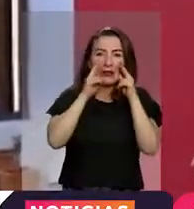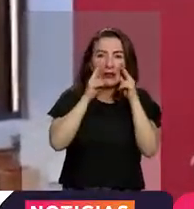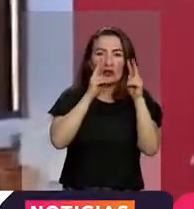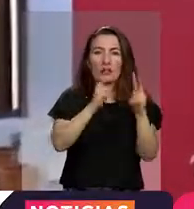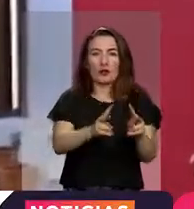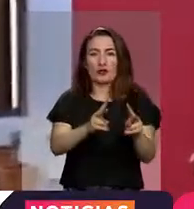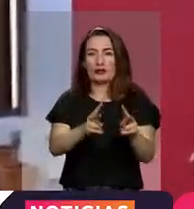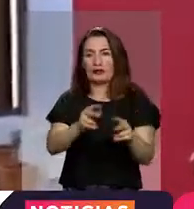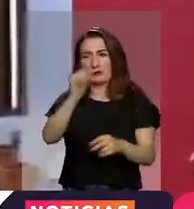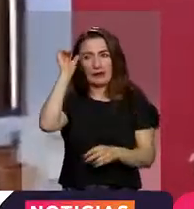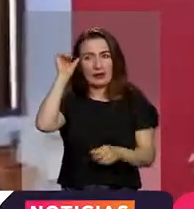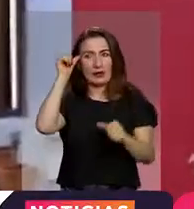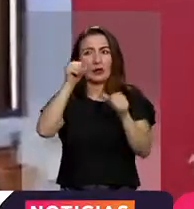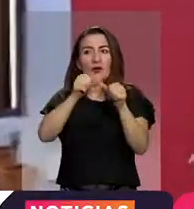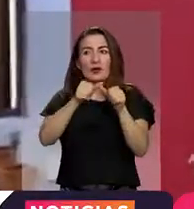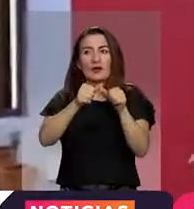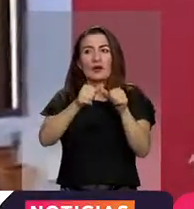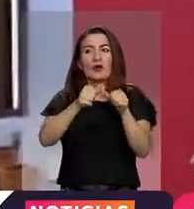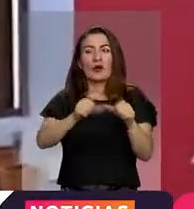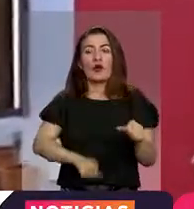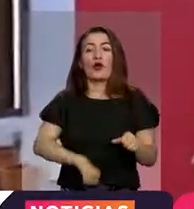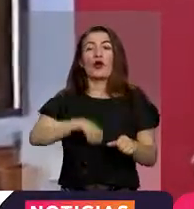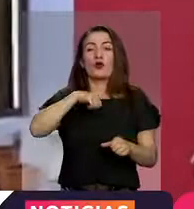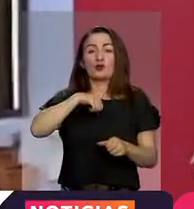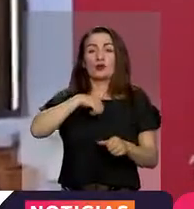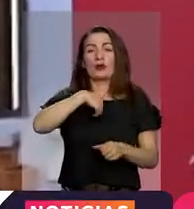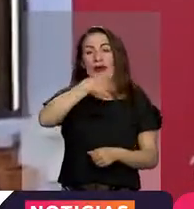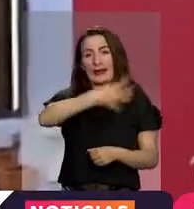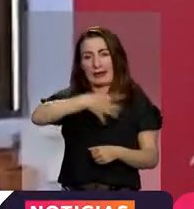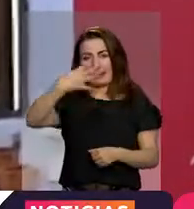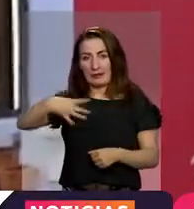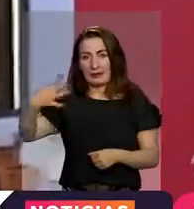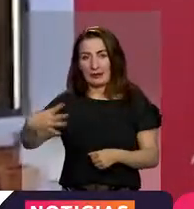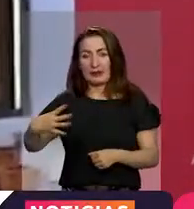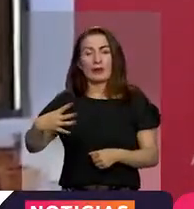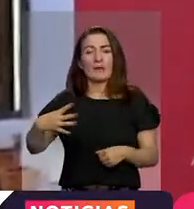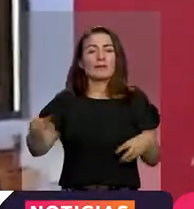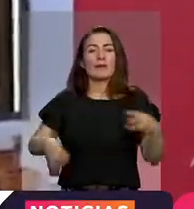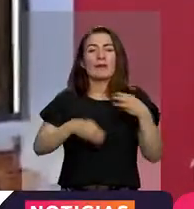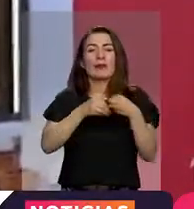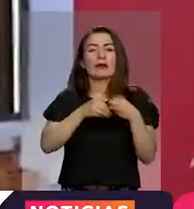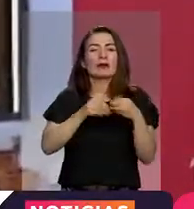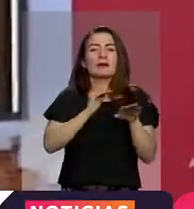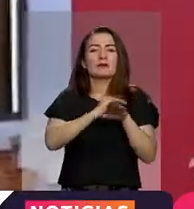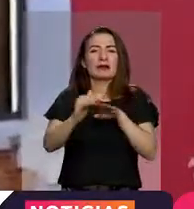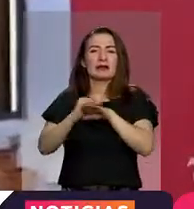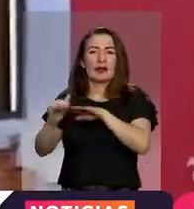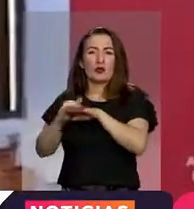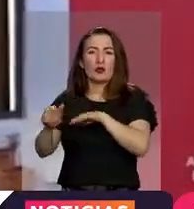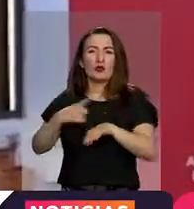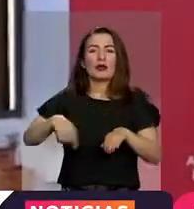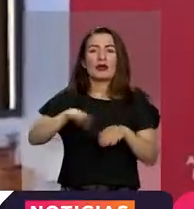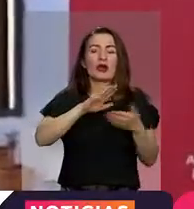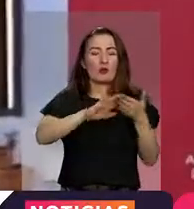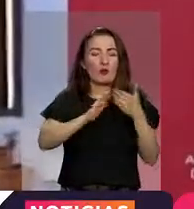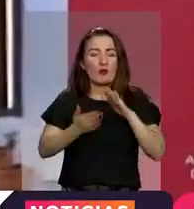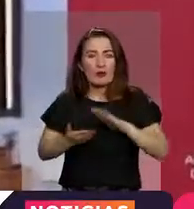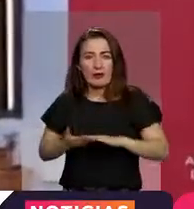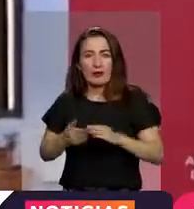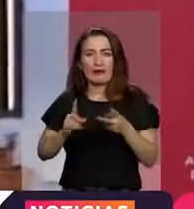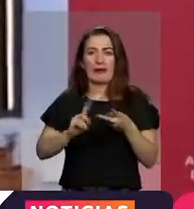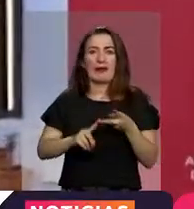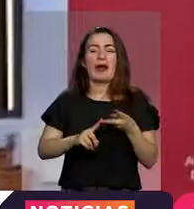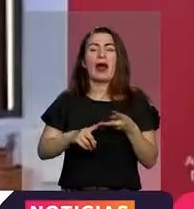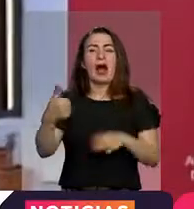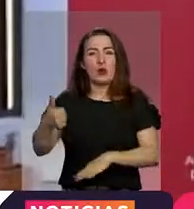y conmemoración del orgullo LGBTI, que tendrá por invitados a los miembros de la comunidad, a todas